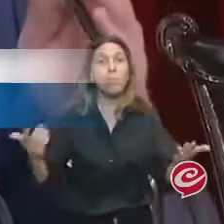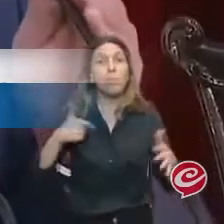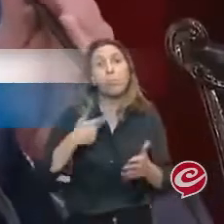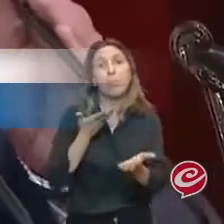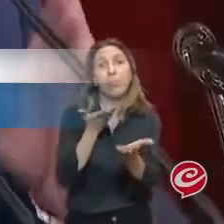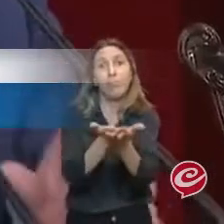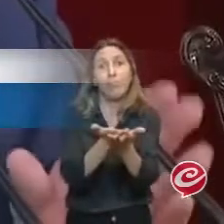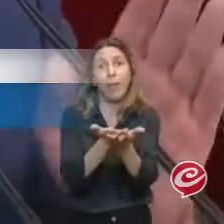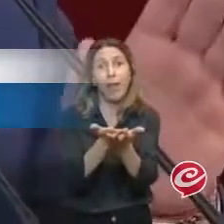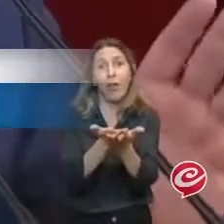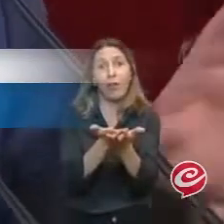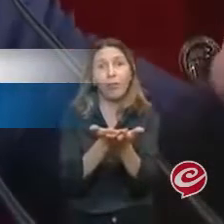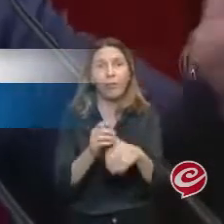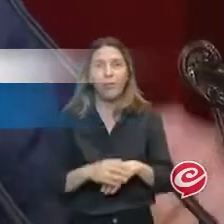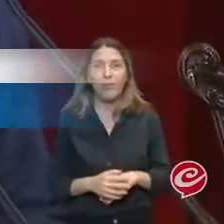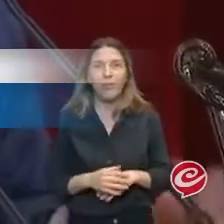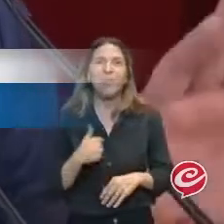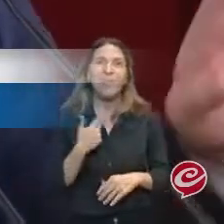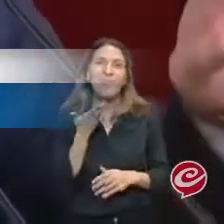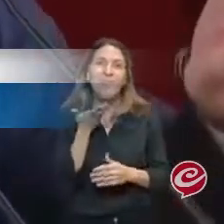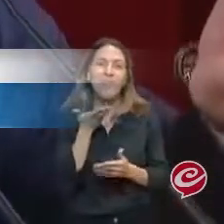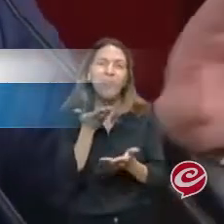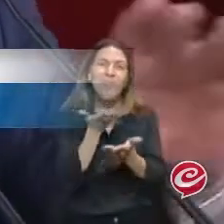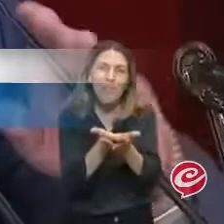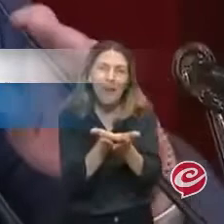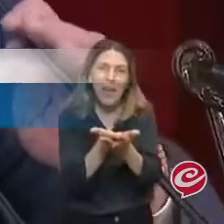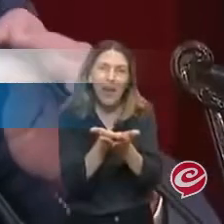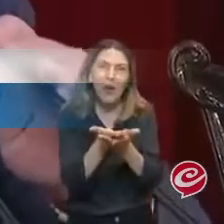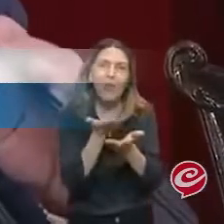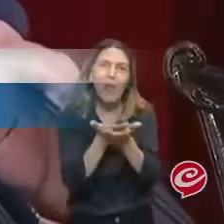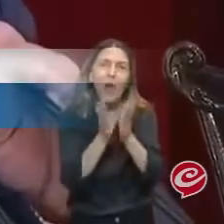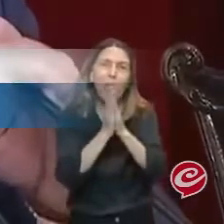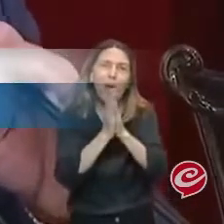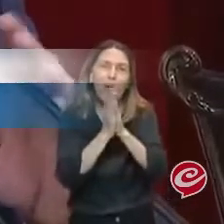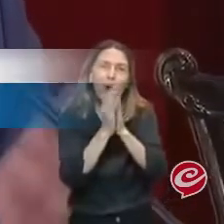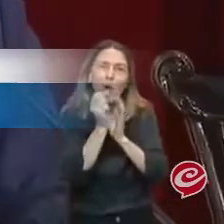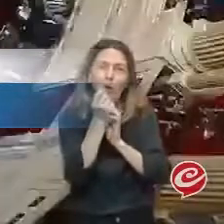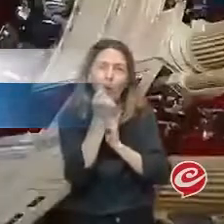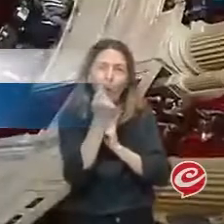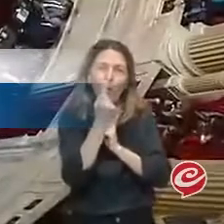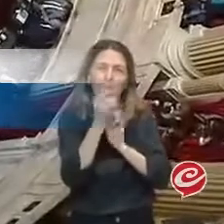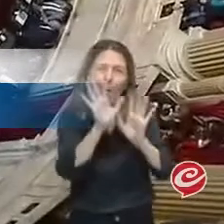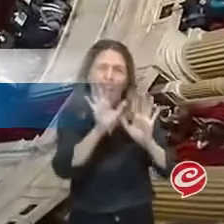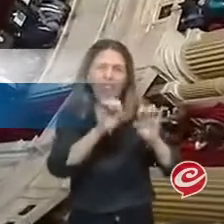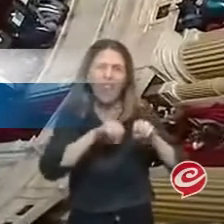de pobreza, ¿no? Uh-huh. Producto de lo que de políticas equivocadas